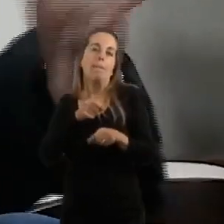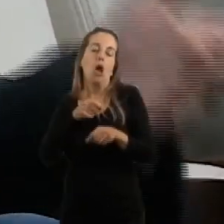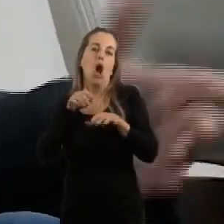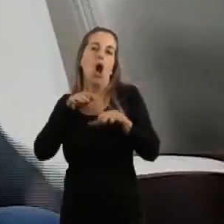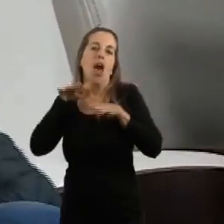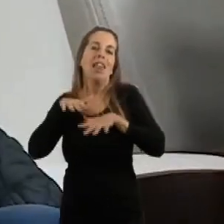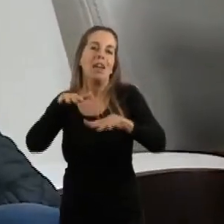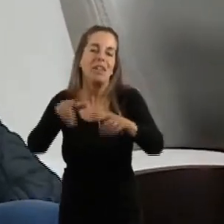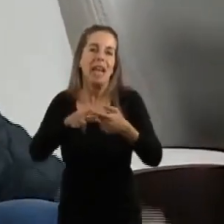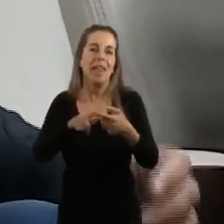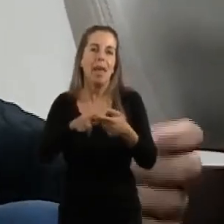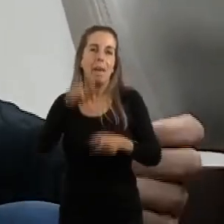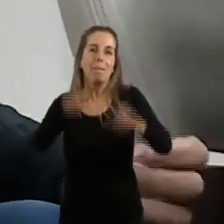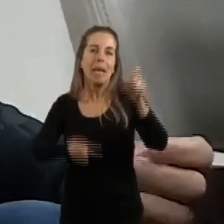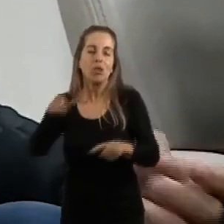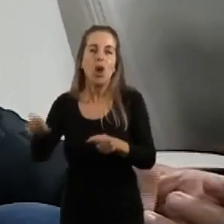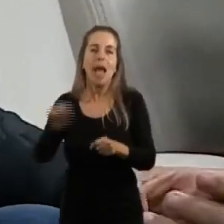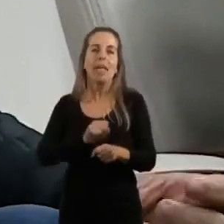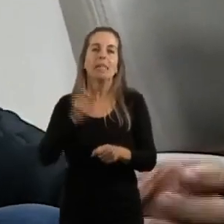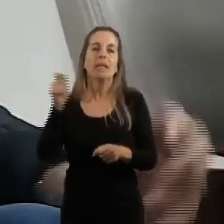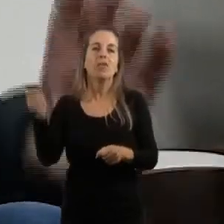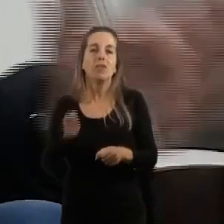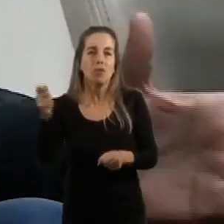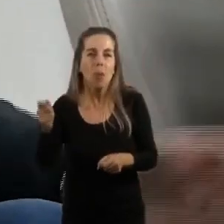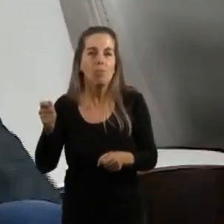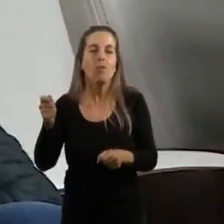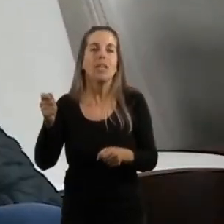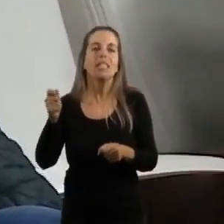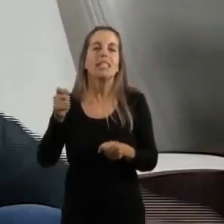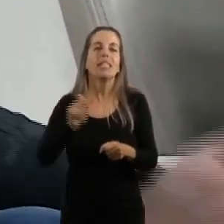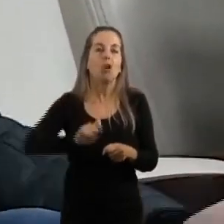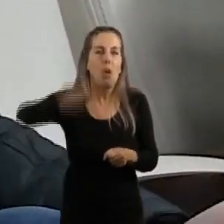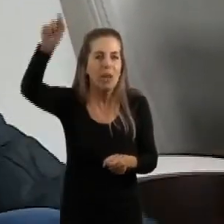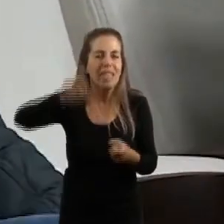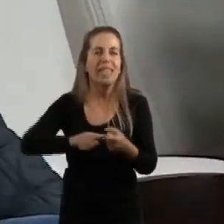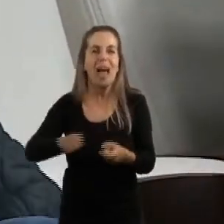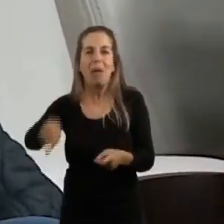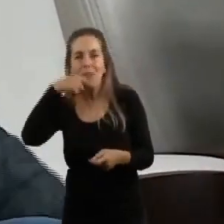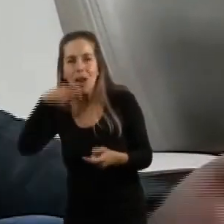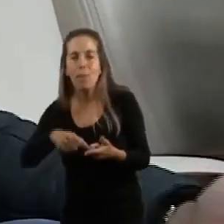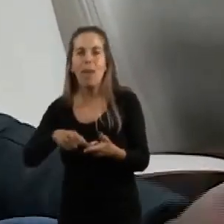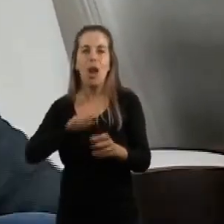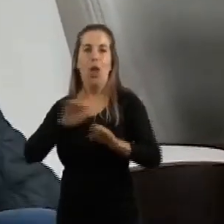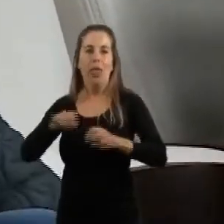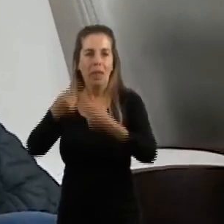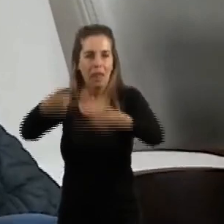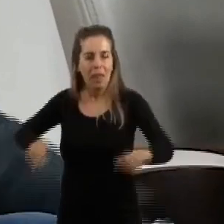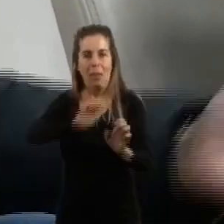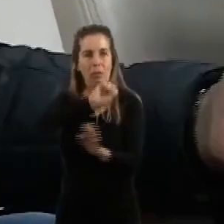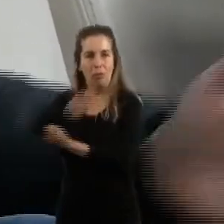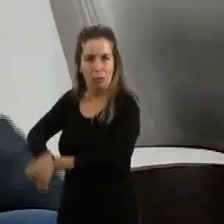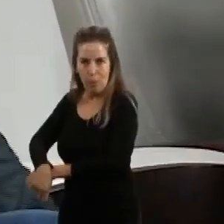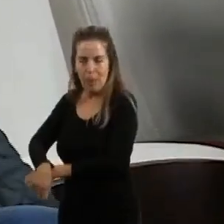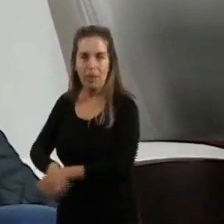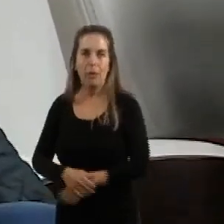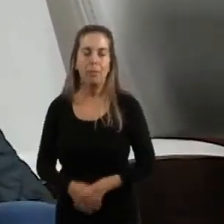faloperos. Y también la otra pregunta era sobre la carta de Alberto Fernández con la cual justificó su ausencia del Pacto de Mayo en Tucumán,